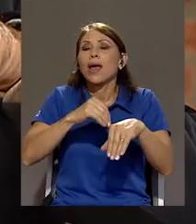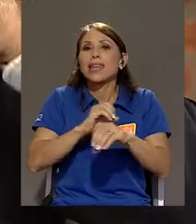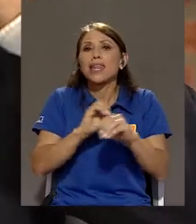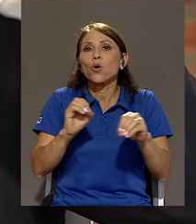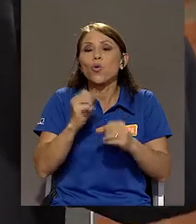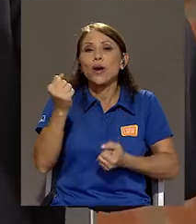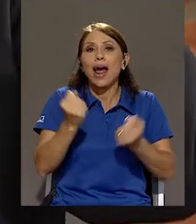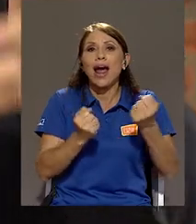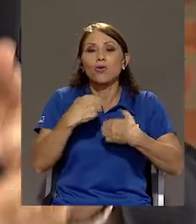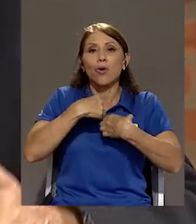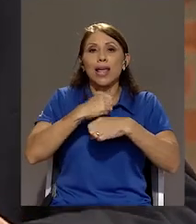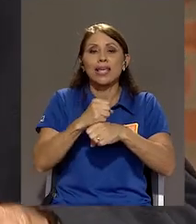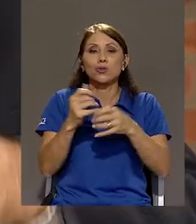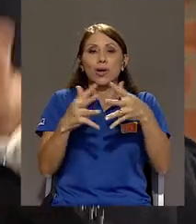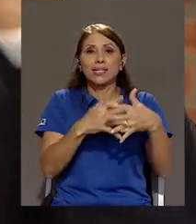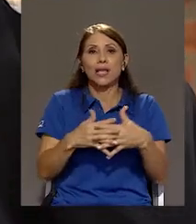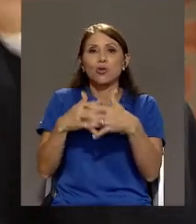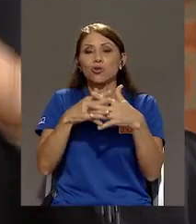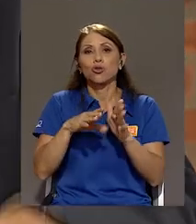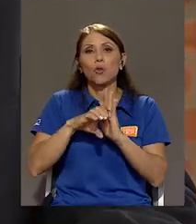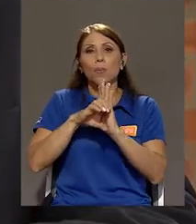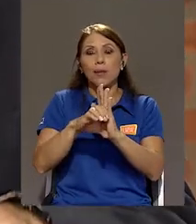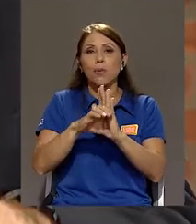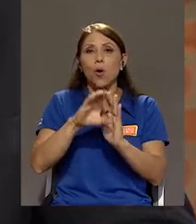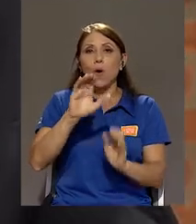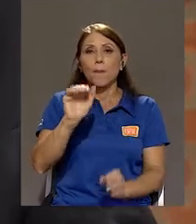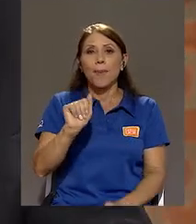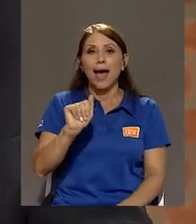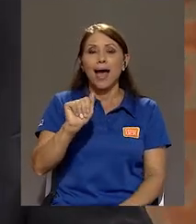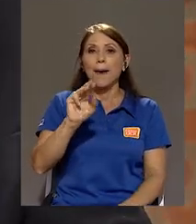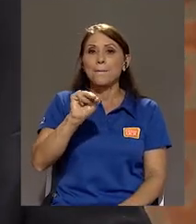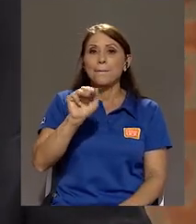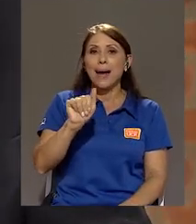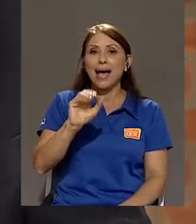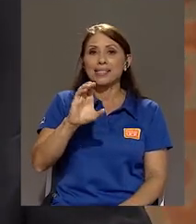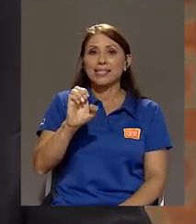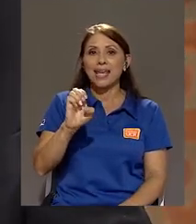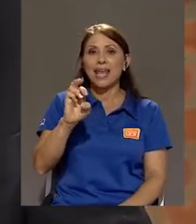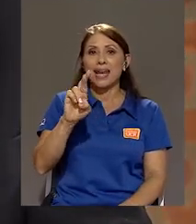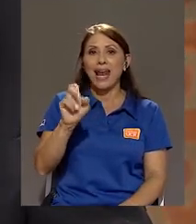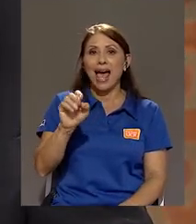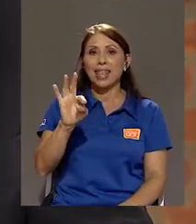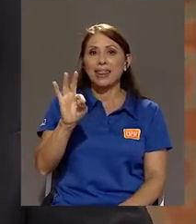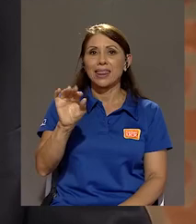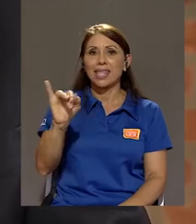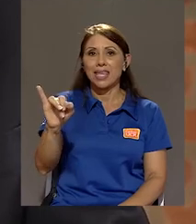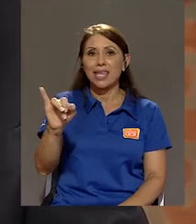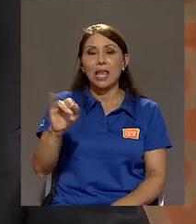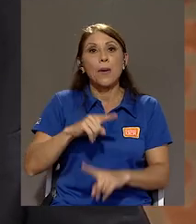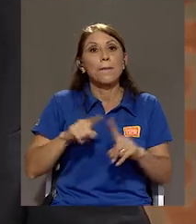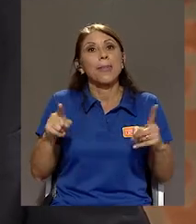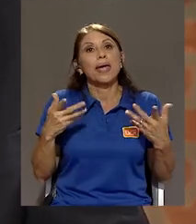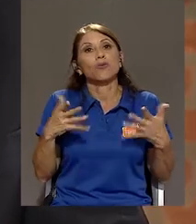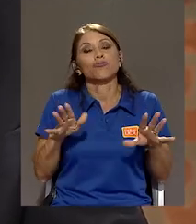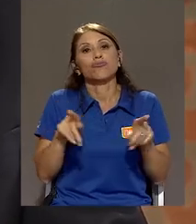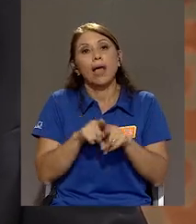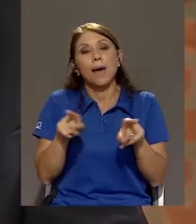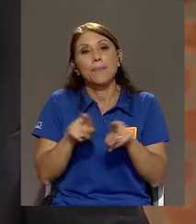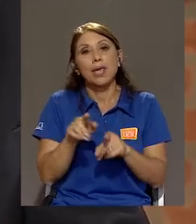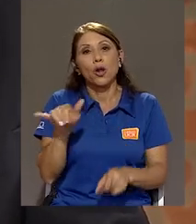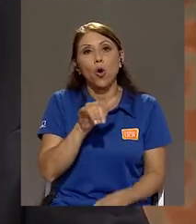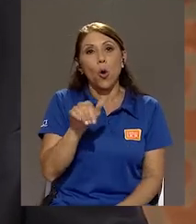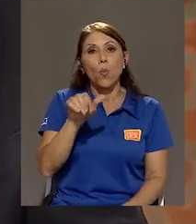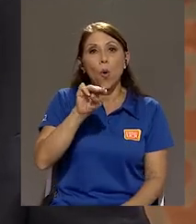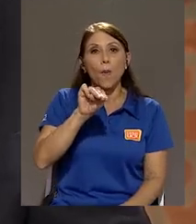un Maserati, y no se diga eso en el caso extremo, pero también como un